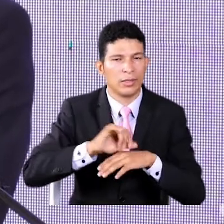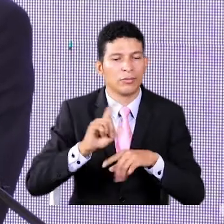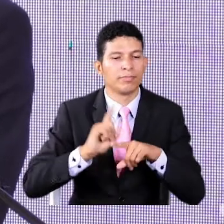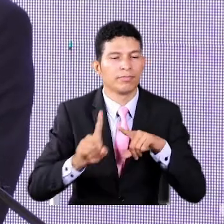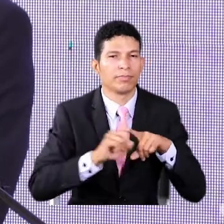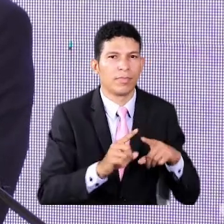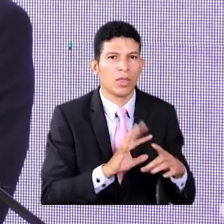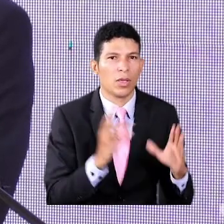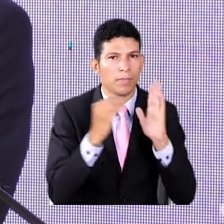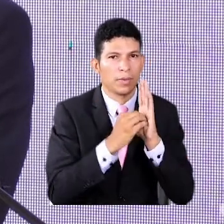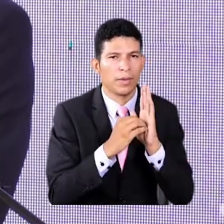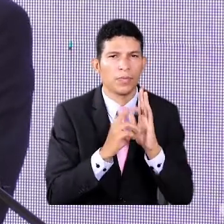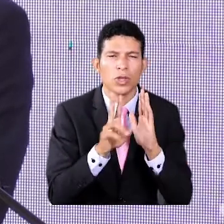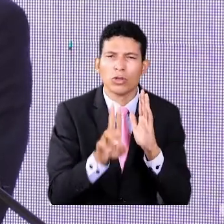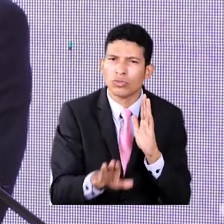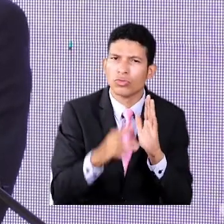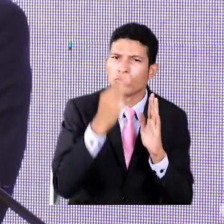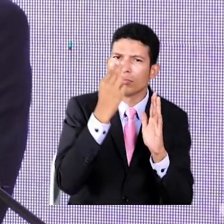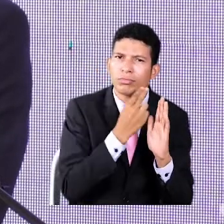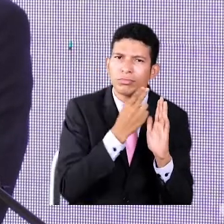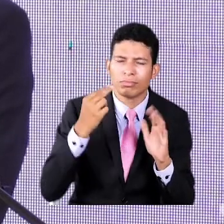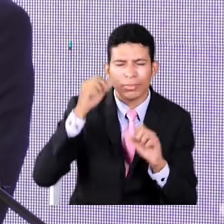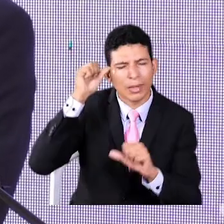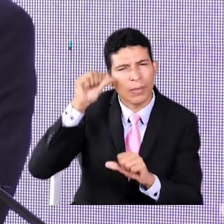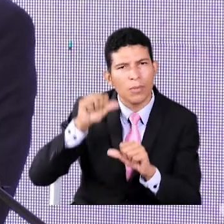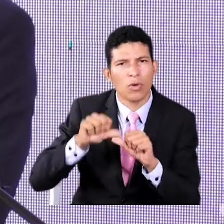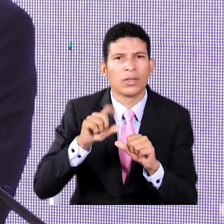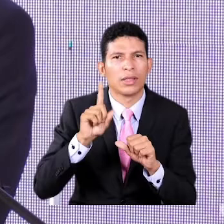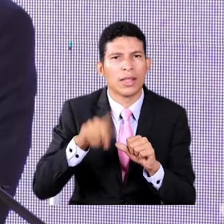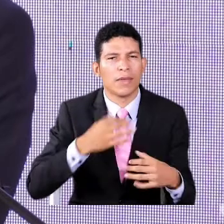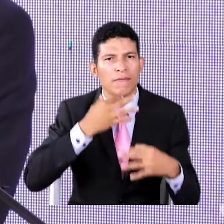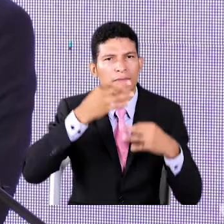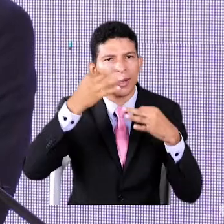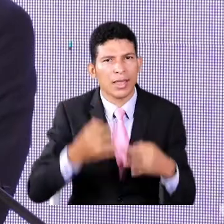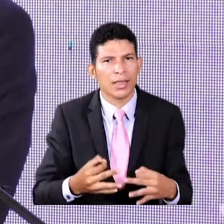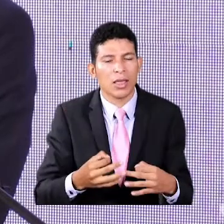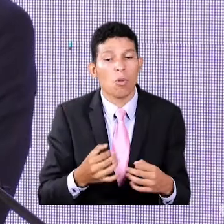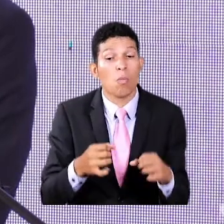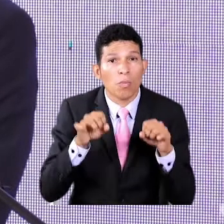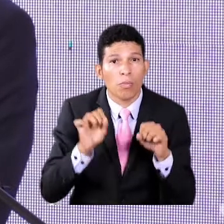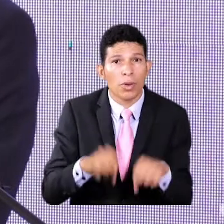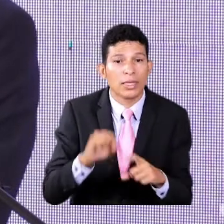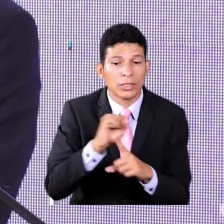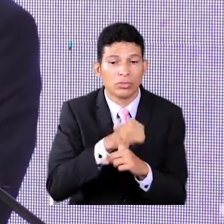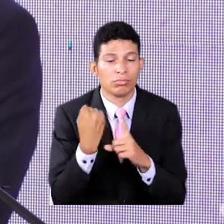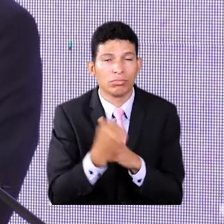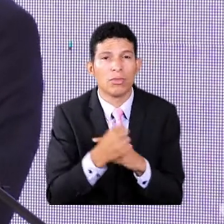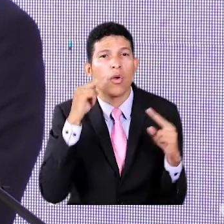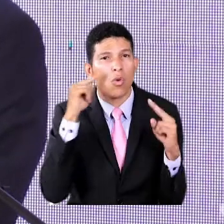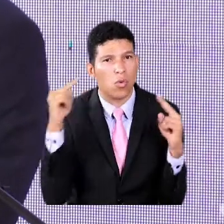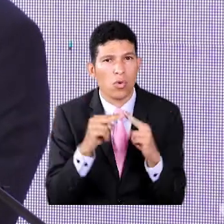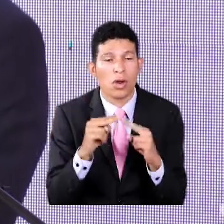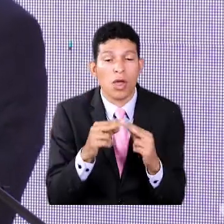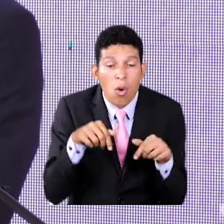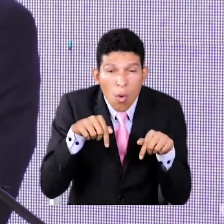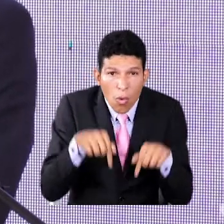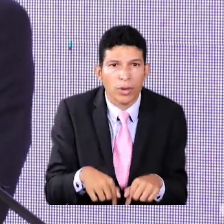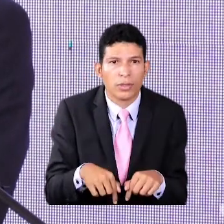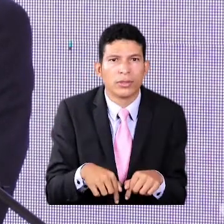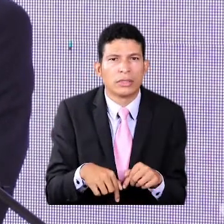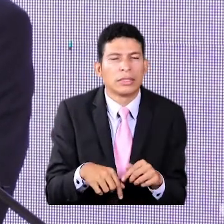su firme compromiso con la memoria y la verdad permite que la sociedad conozca hoy la